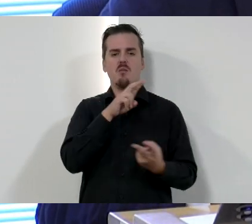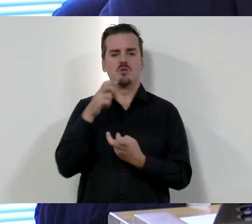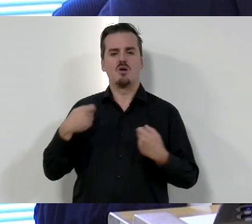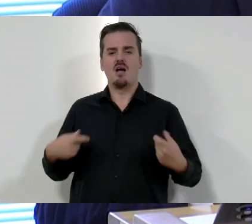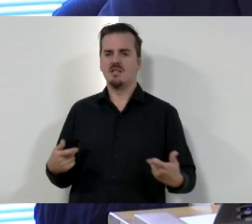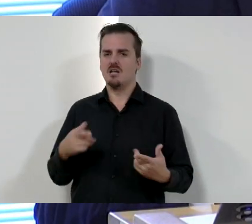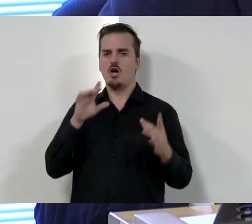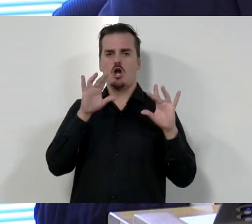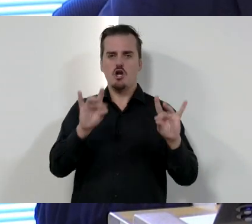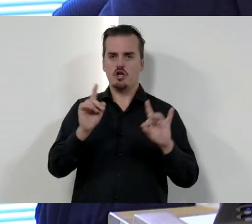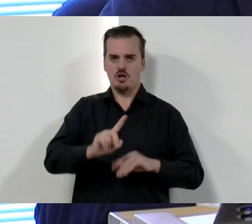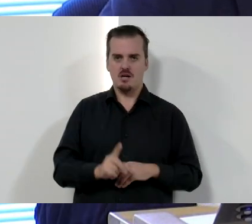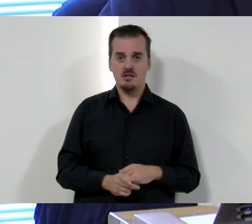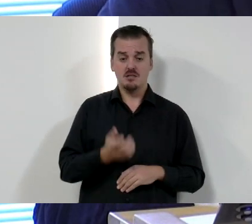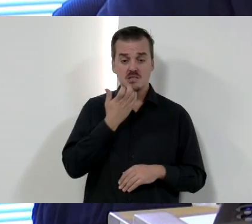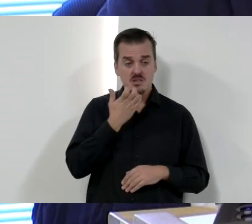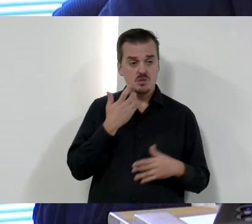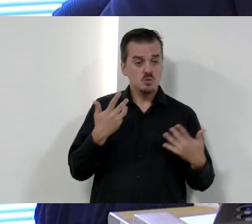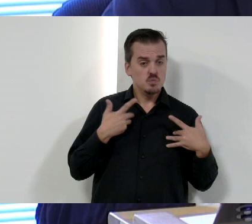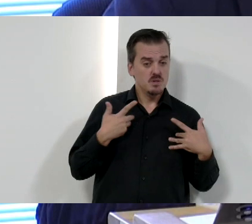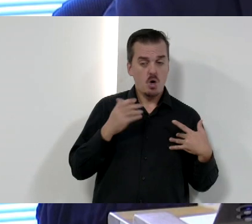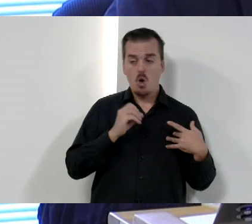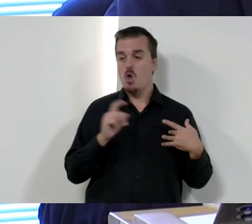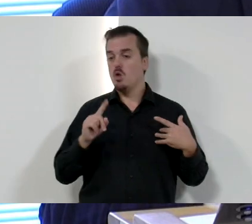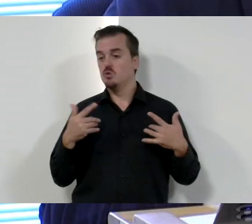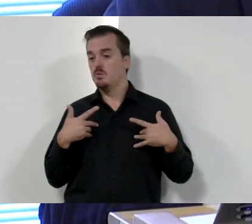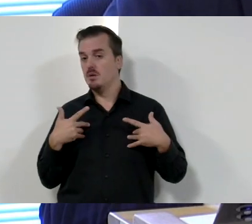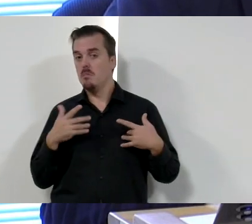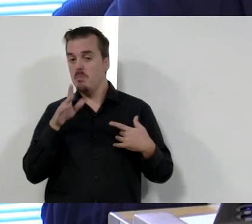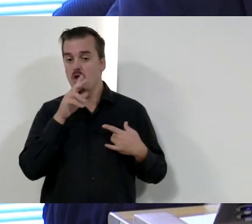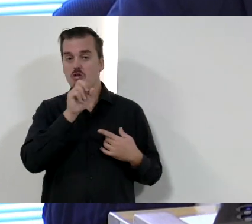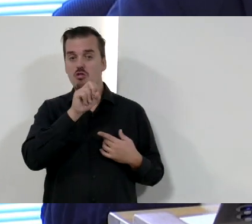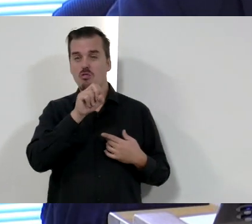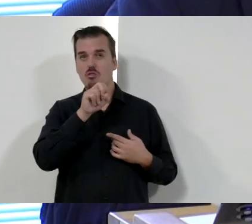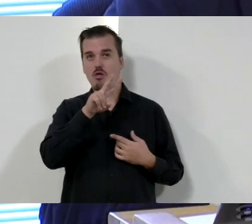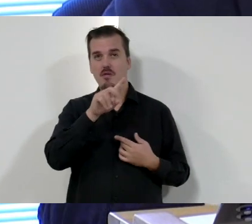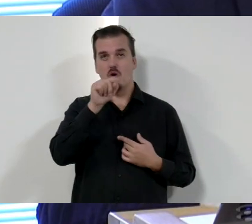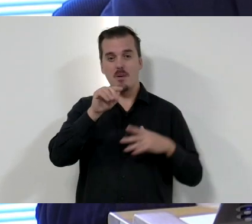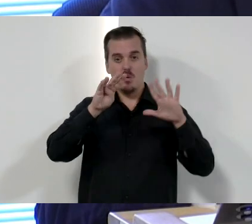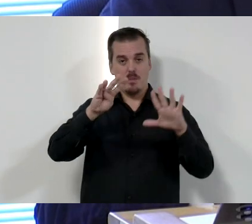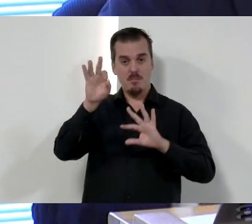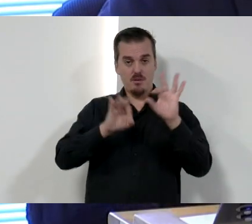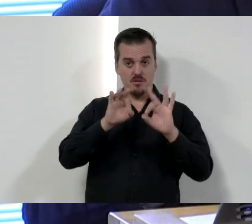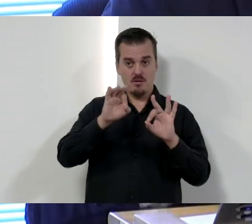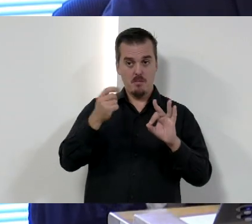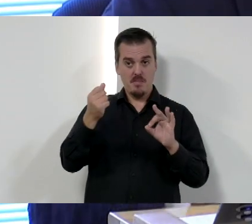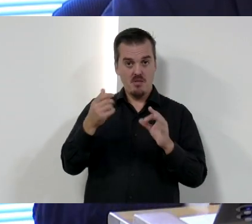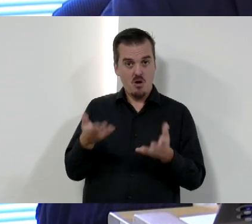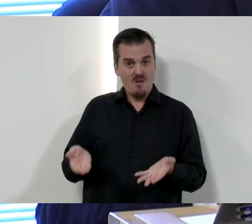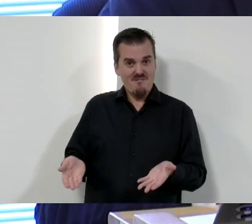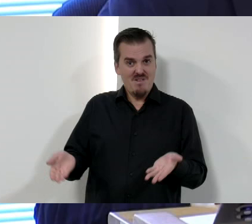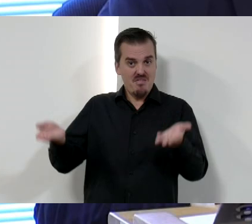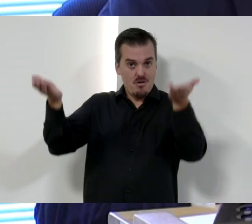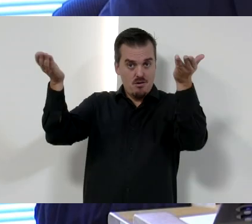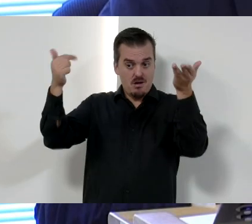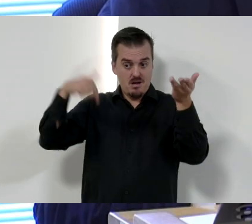tocan. El que lo esté pasando mejor o peor, porque el 12% o el 12,9% de inflación que soportamos en